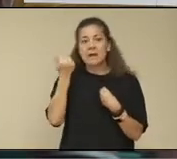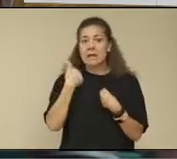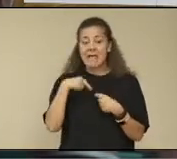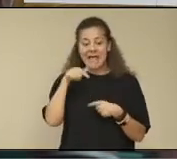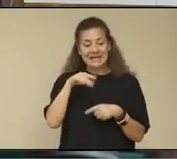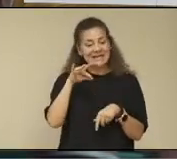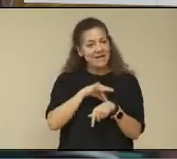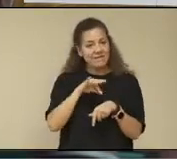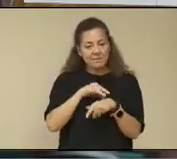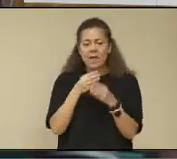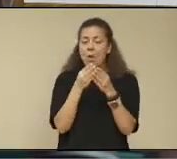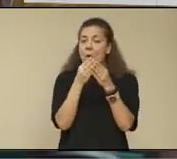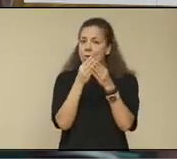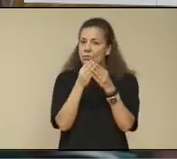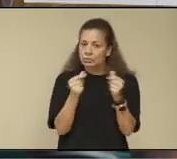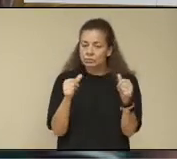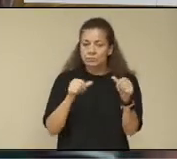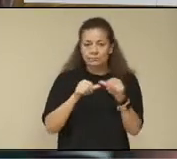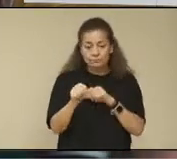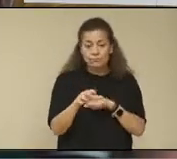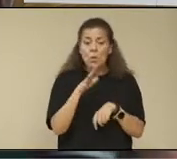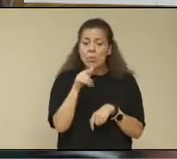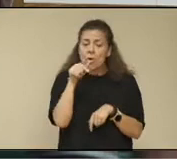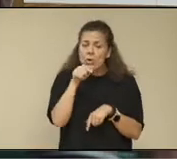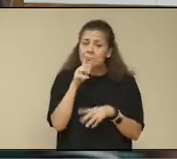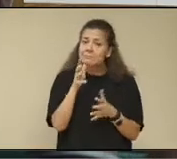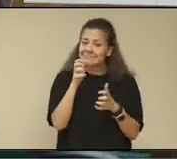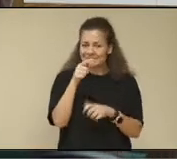erradicar en un futuro mediante esta vacuna.